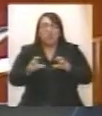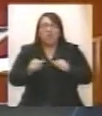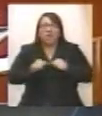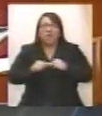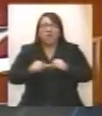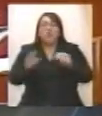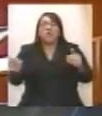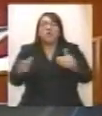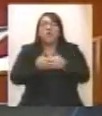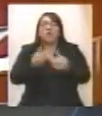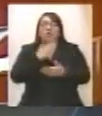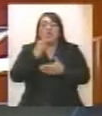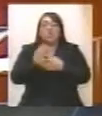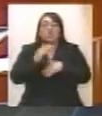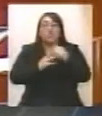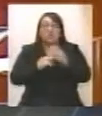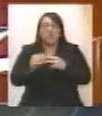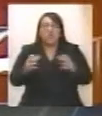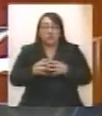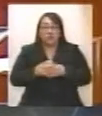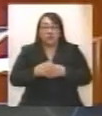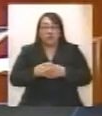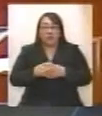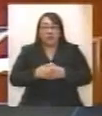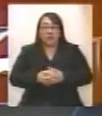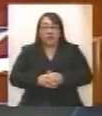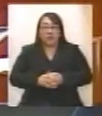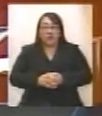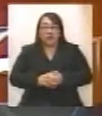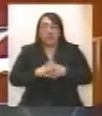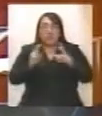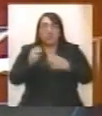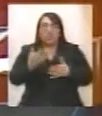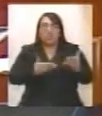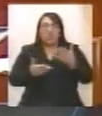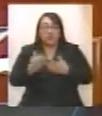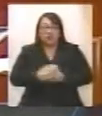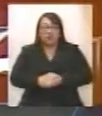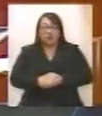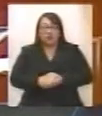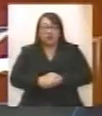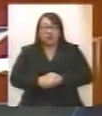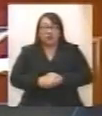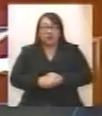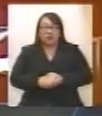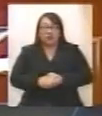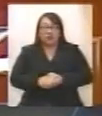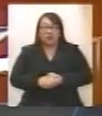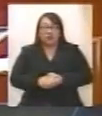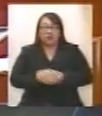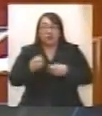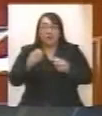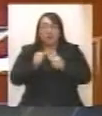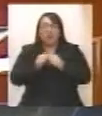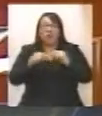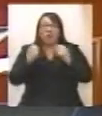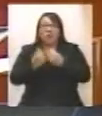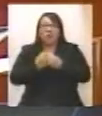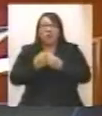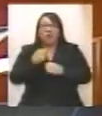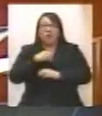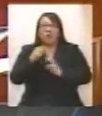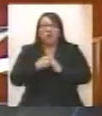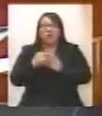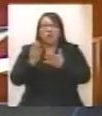continuar cerrando la brecha de infraestructura y provisión de servicios y dejar un portafolio de proyectos estudiados para